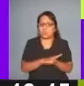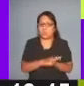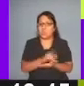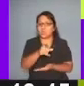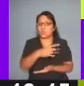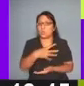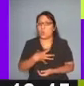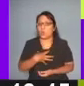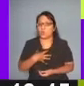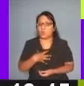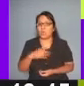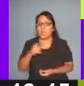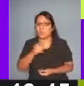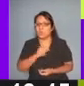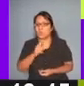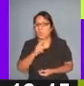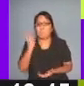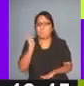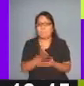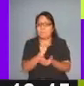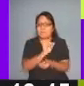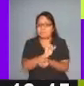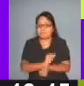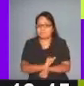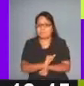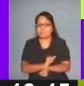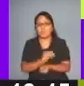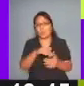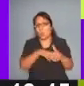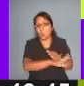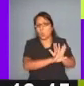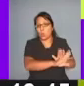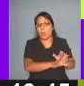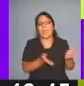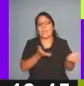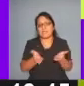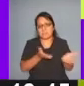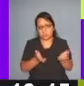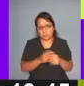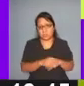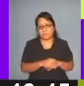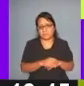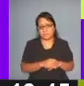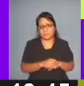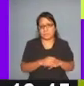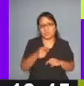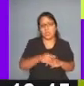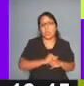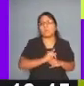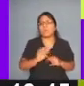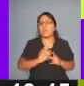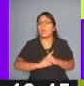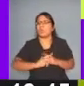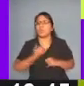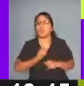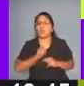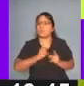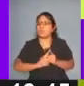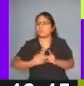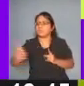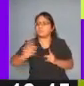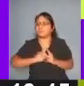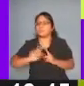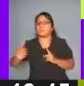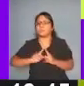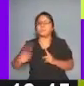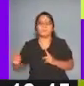no es delito, se expondrá al archivo y se lo asesorará a la víctima para que recurra a los resortes legales que le